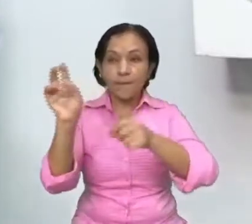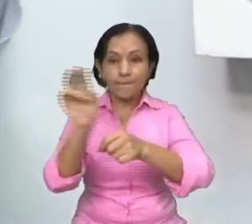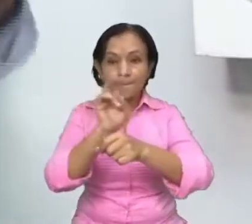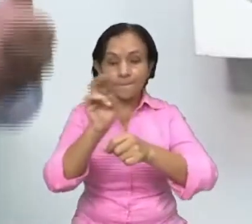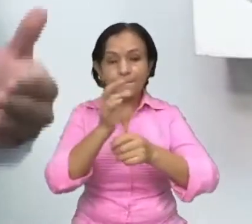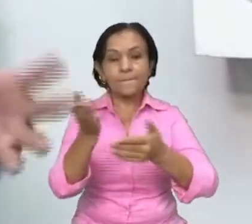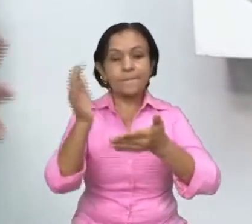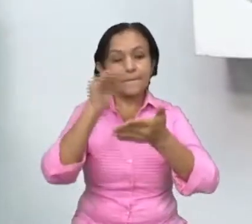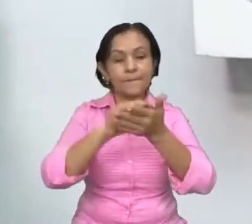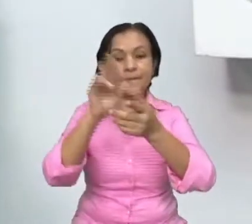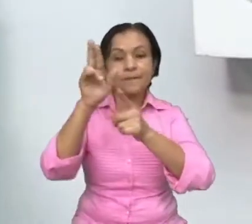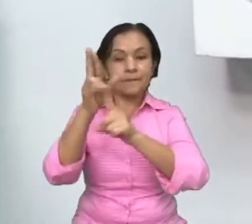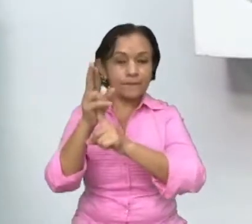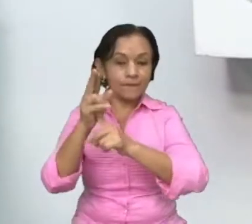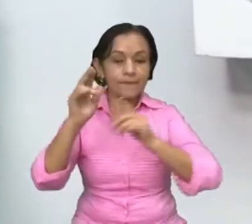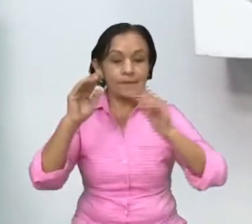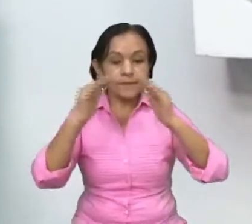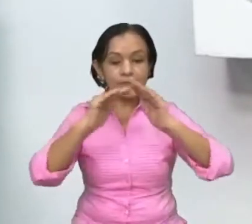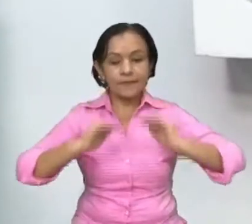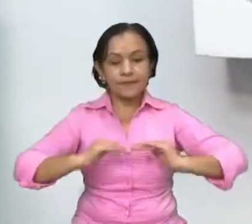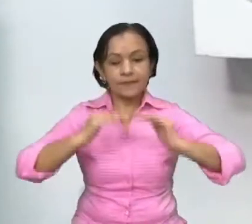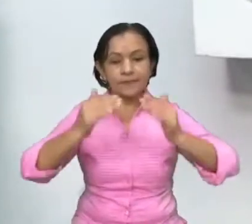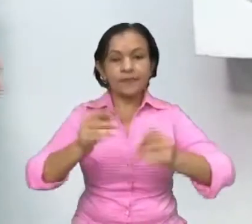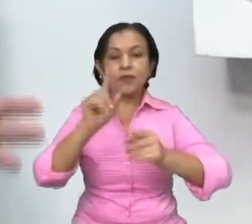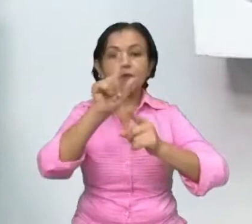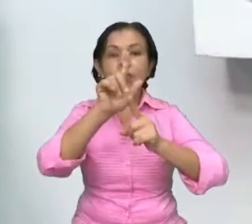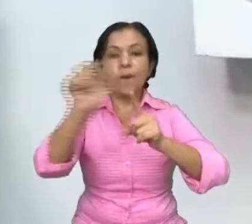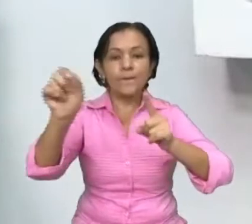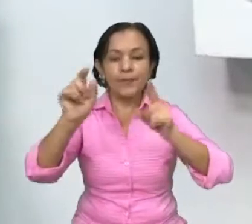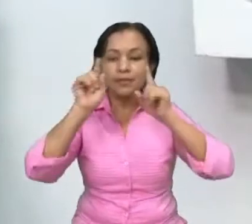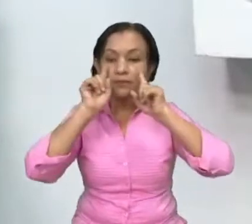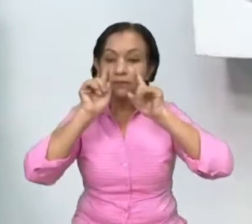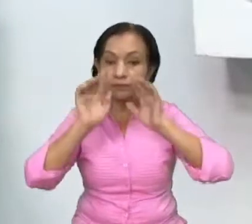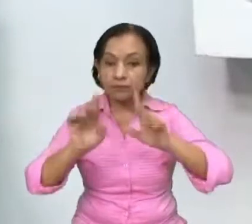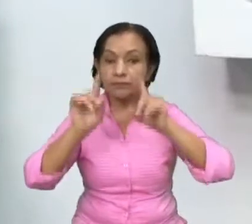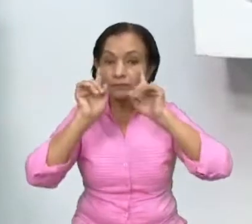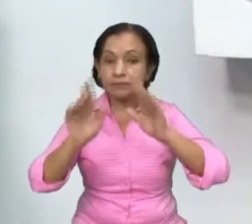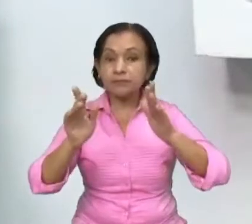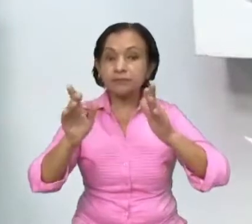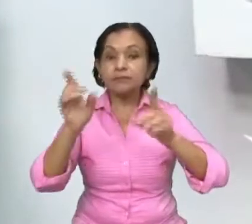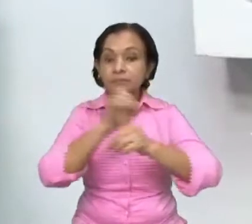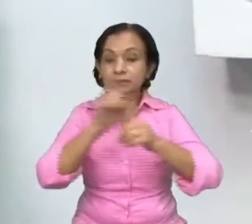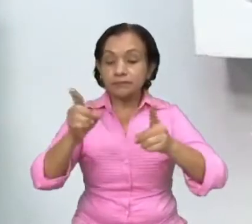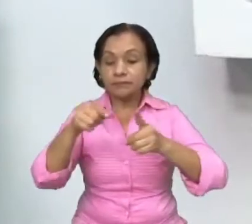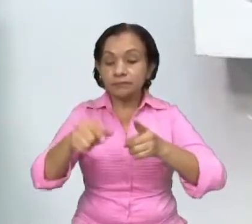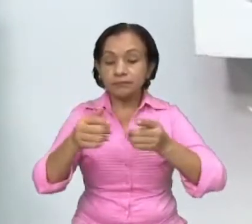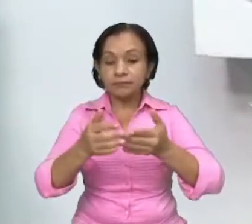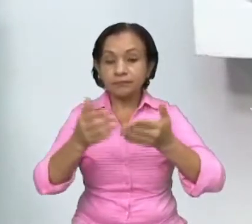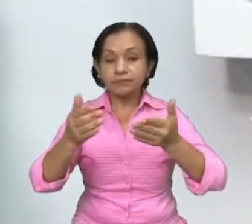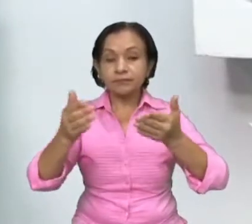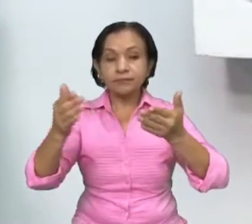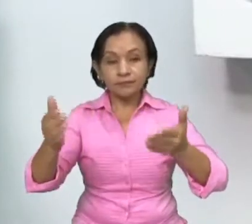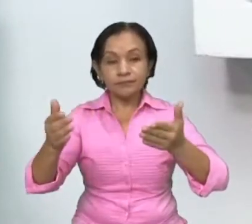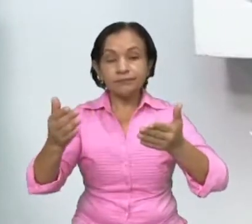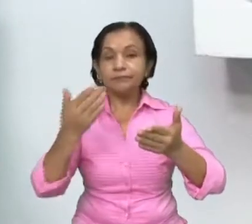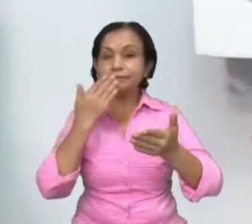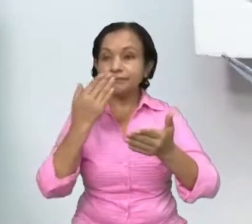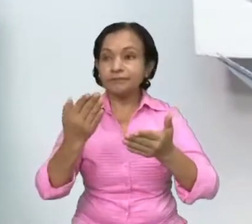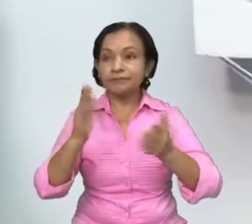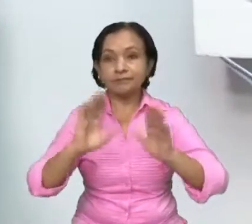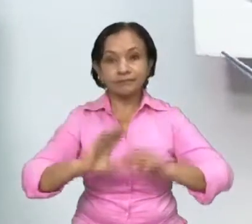vigilancia retornó al Rama, entró a la casa materna y estuvo un mes en vigilancia todavía, para garantizar ese proceso de seguimiento